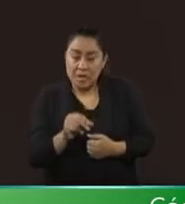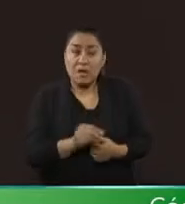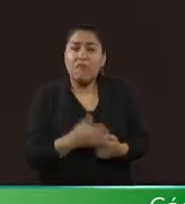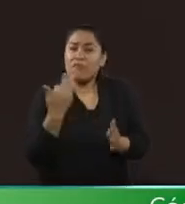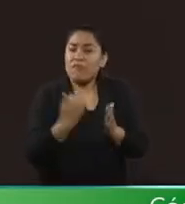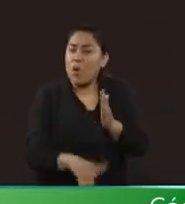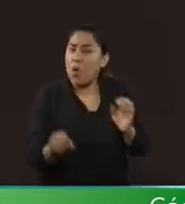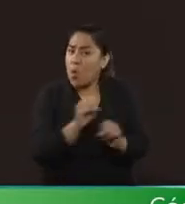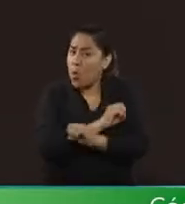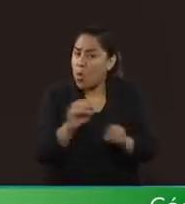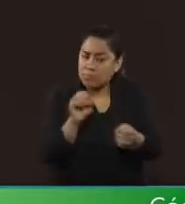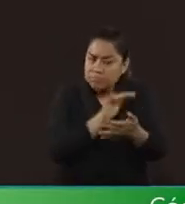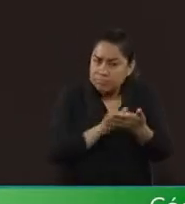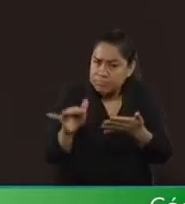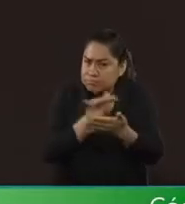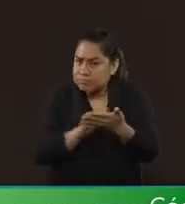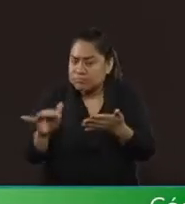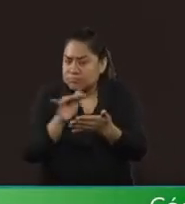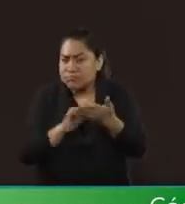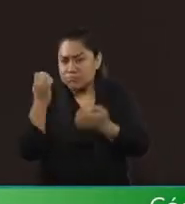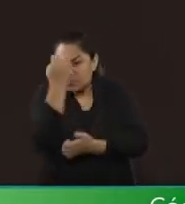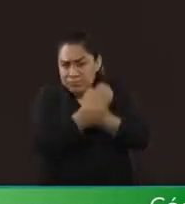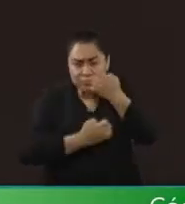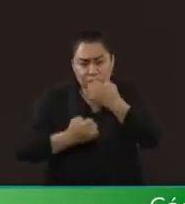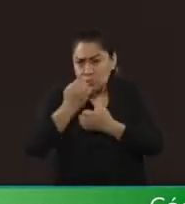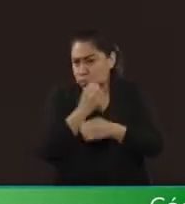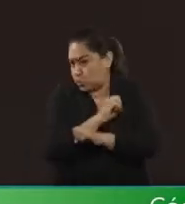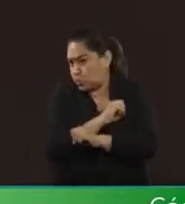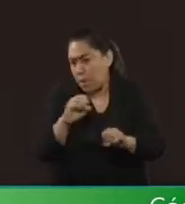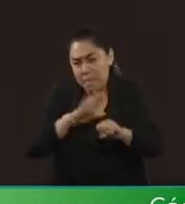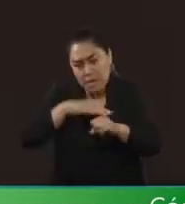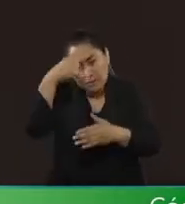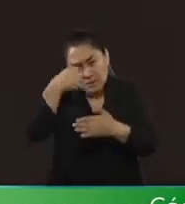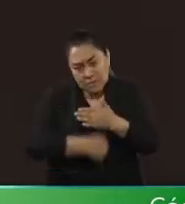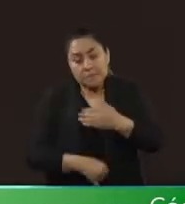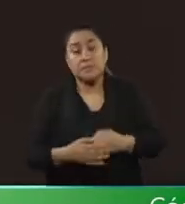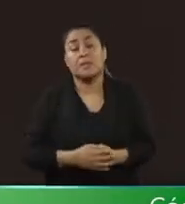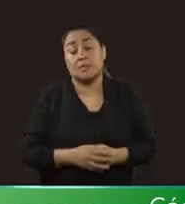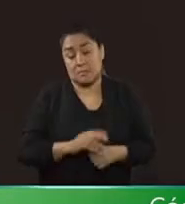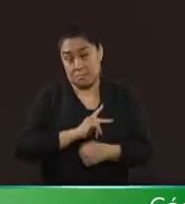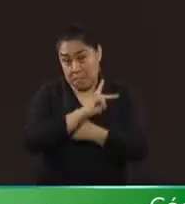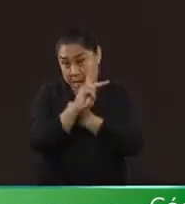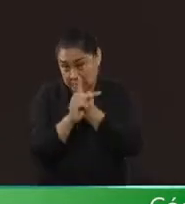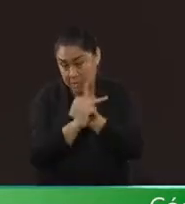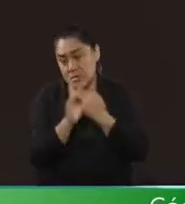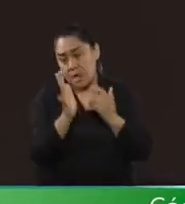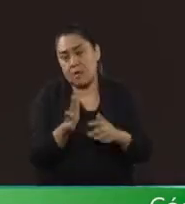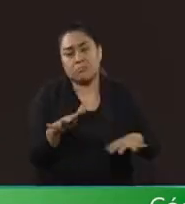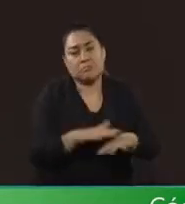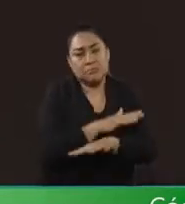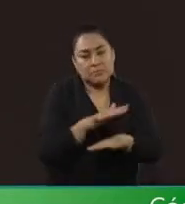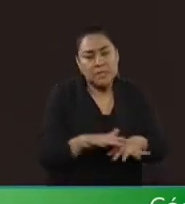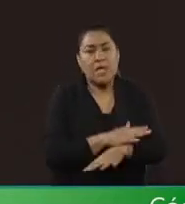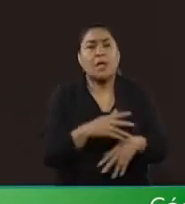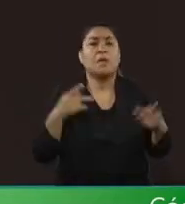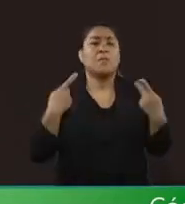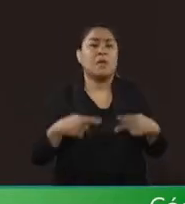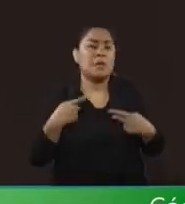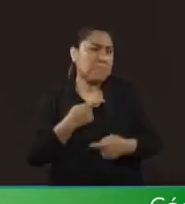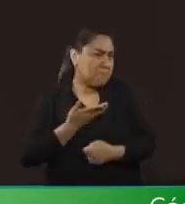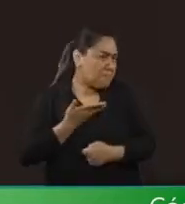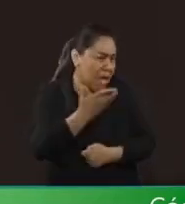se ha analizado ni discutido esta legislatura a fondo. Nuestro país está cambiando, la sociedad exige un mejor